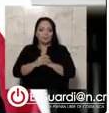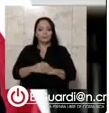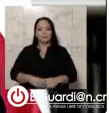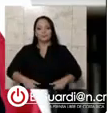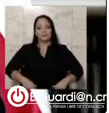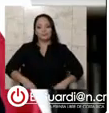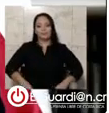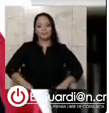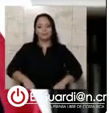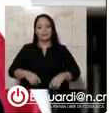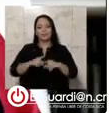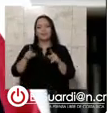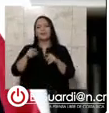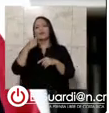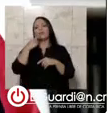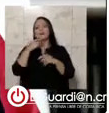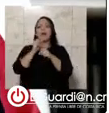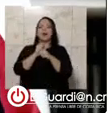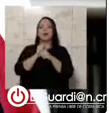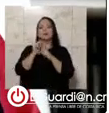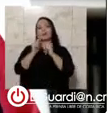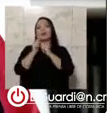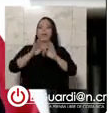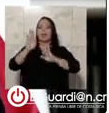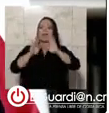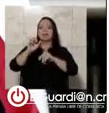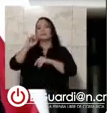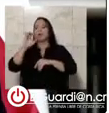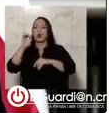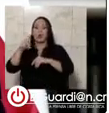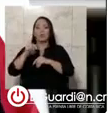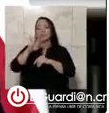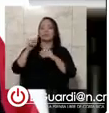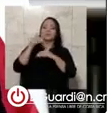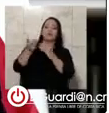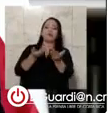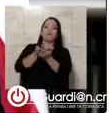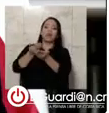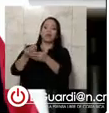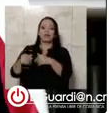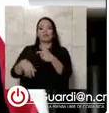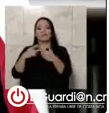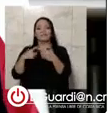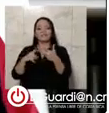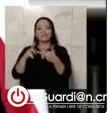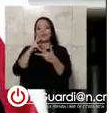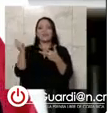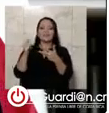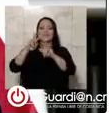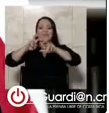hagamos una licitación, publíquelo en el SICOP, reciba 4 meses las ofertas, 2 meses